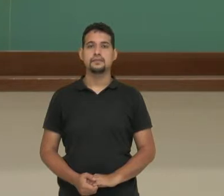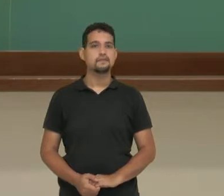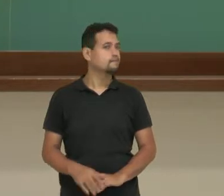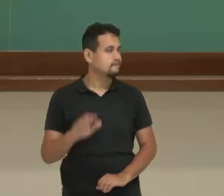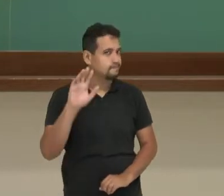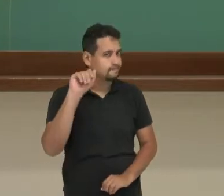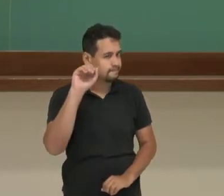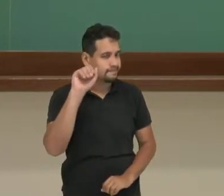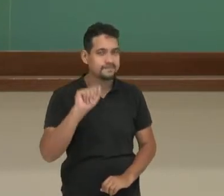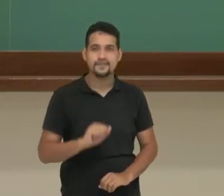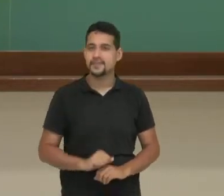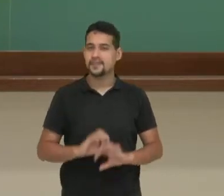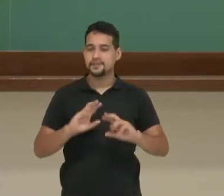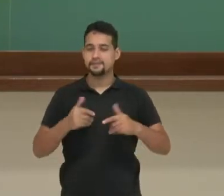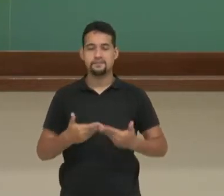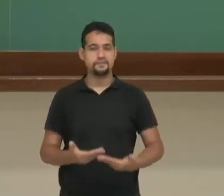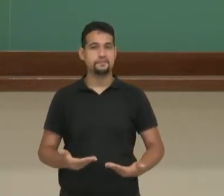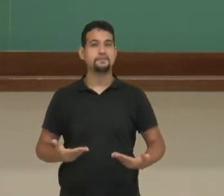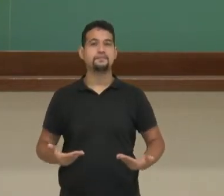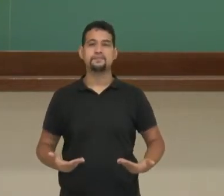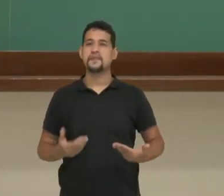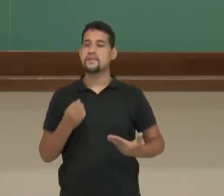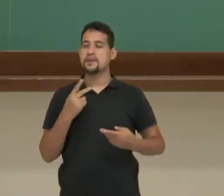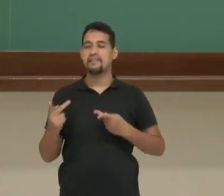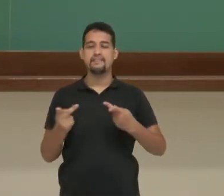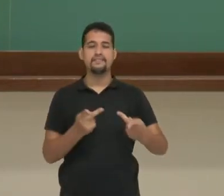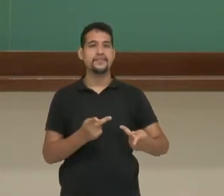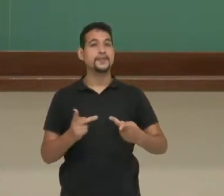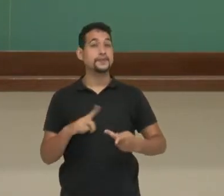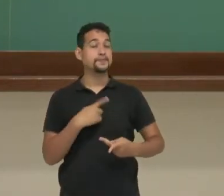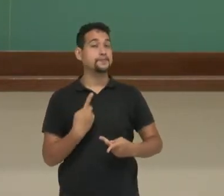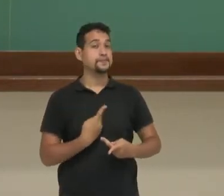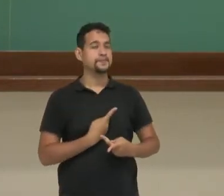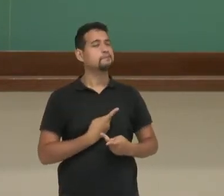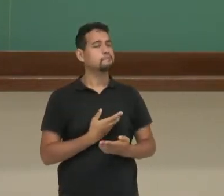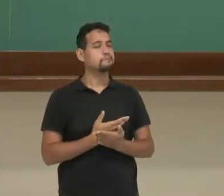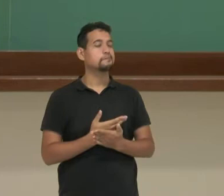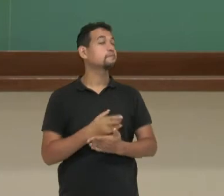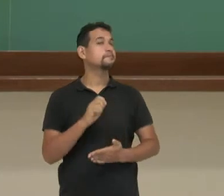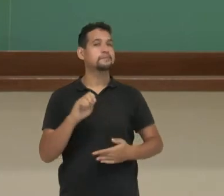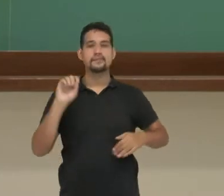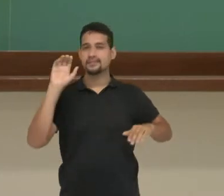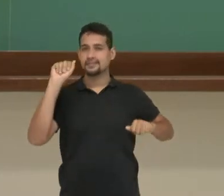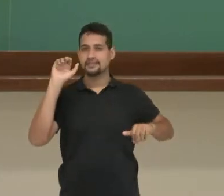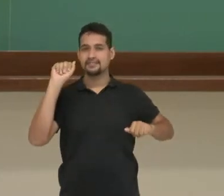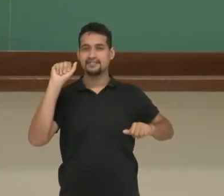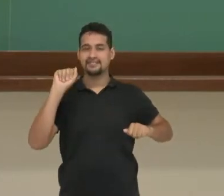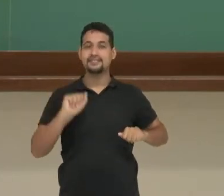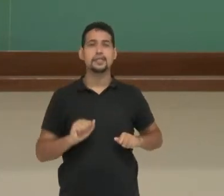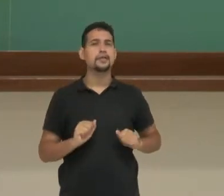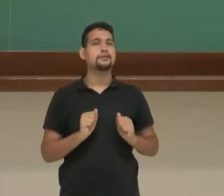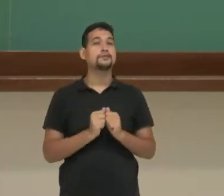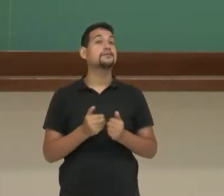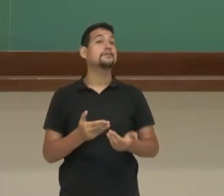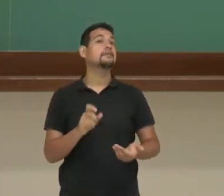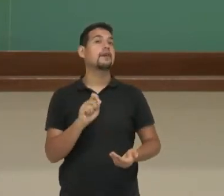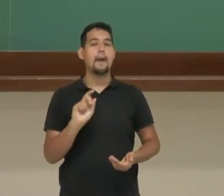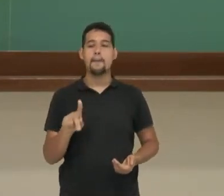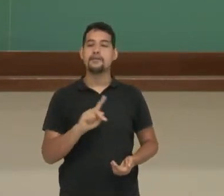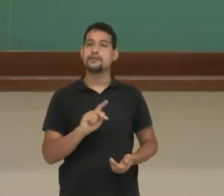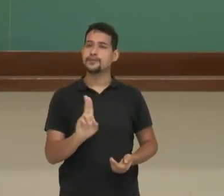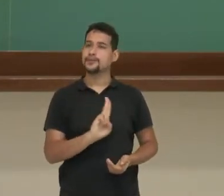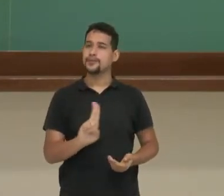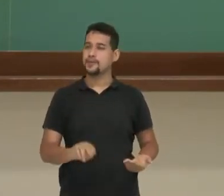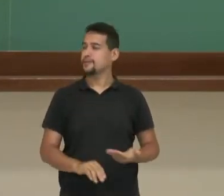Hola, ¿qué tal, chicos y chicas? Bienvenidos a nuestra clase de lengua española. Aquí con ustedes,